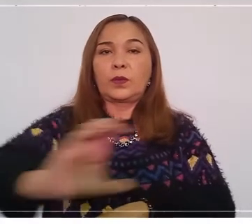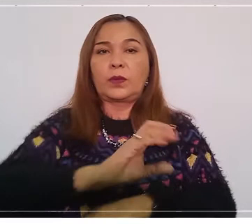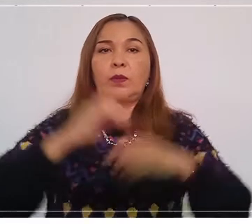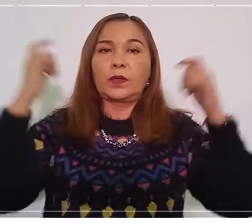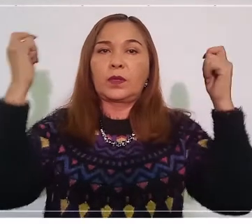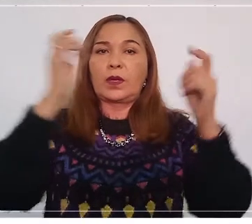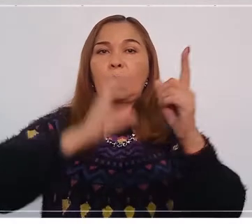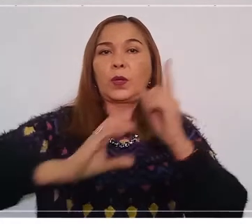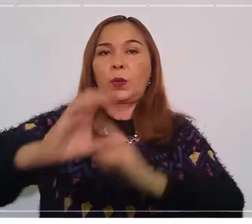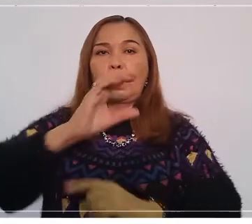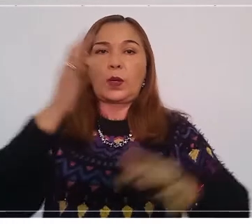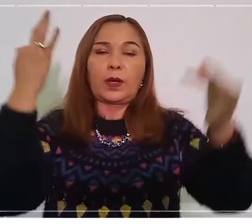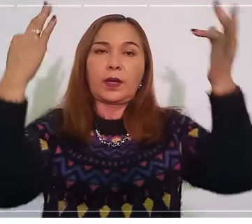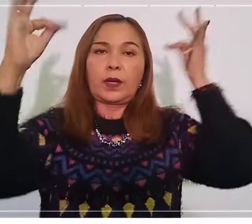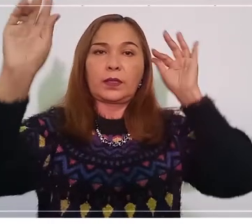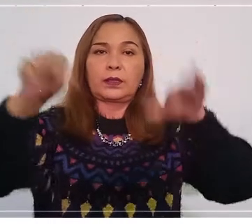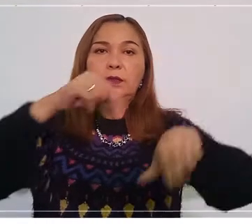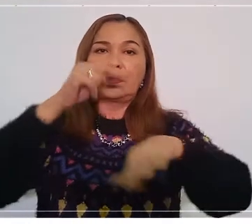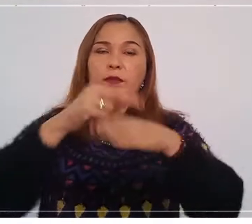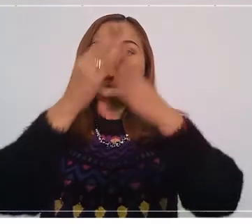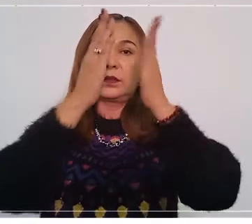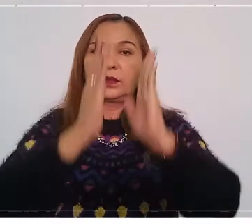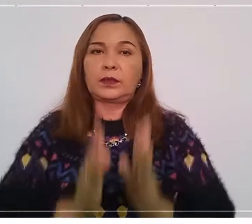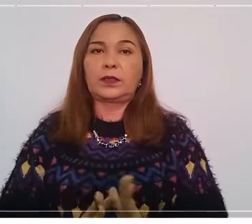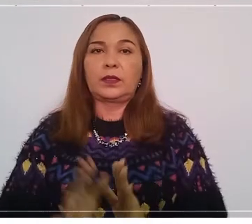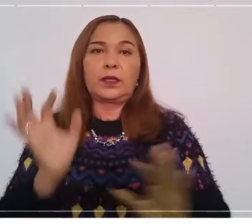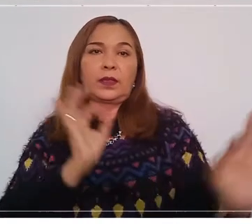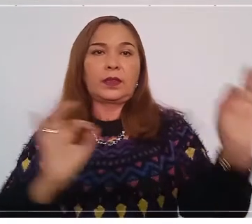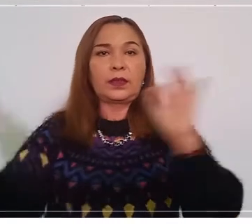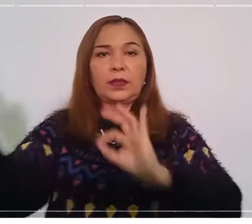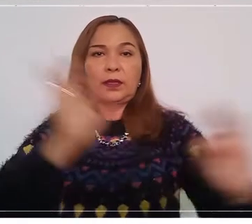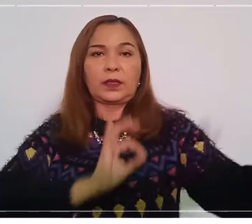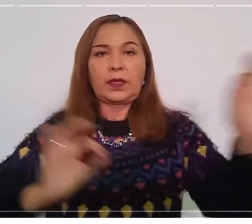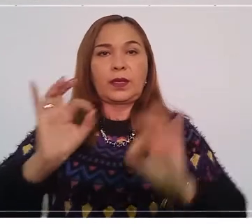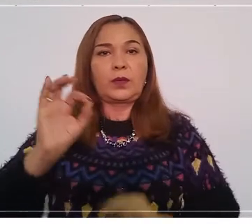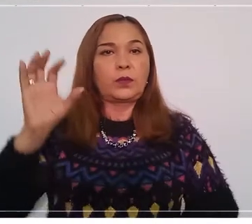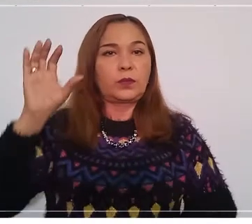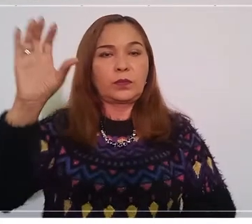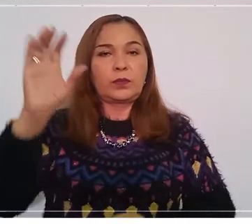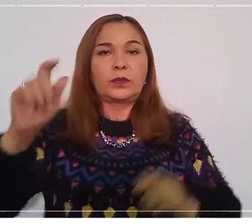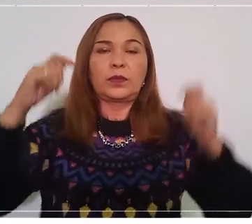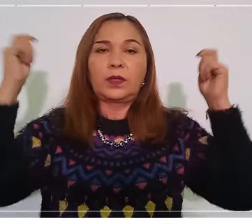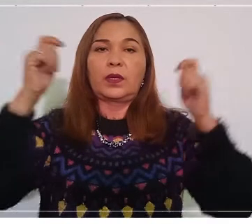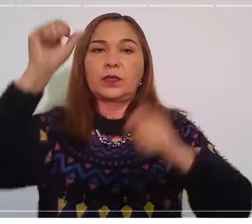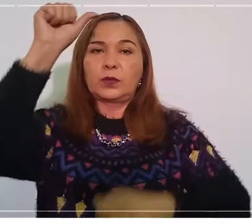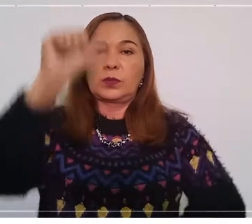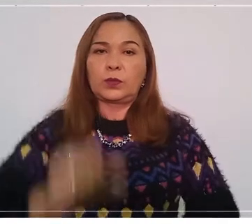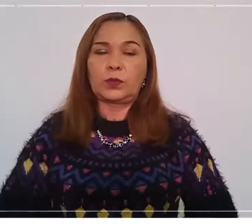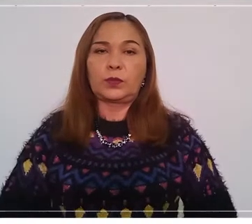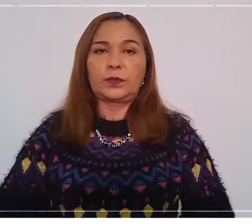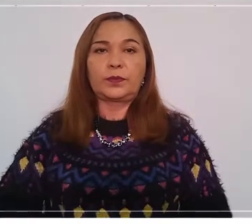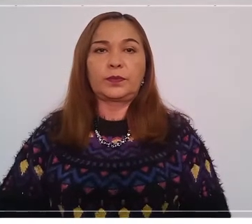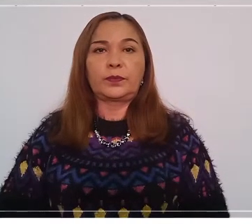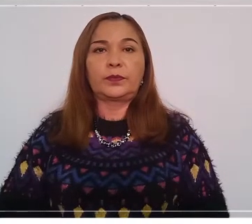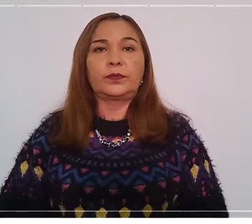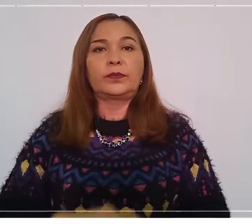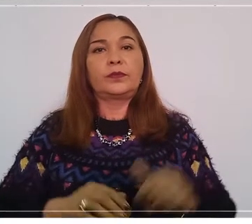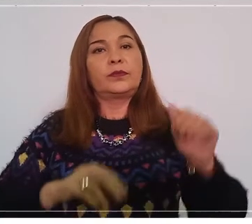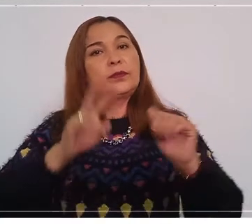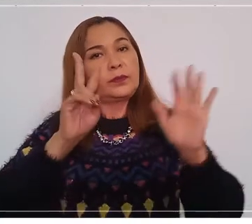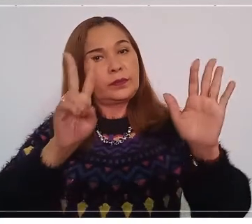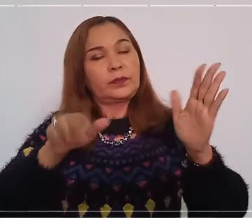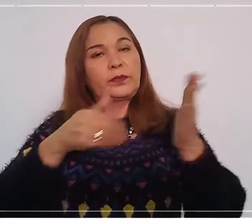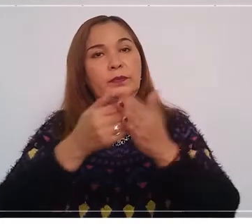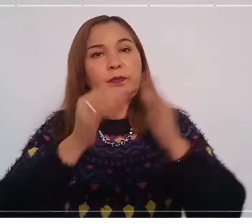campaña cultural del festival nacional estudiantil de teatro patriótico campaña del sur del 10